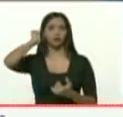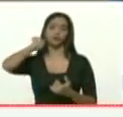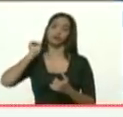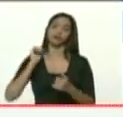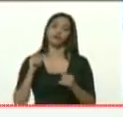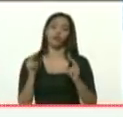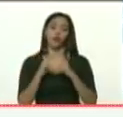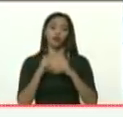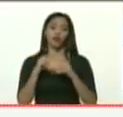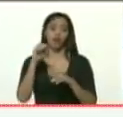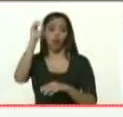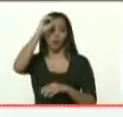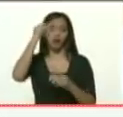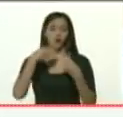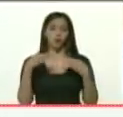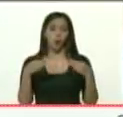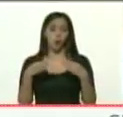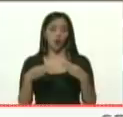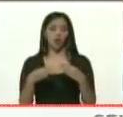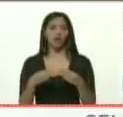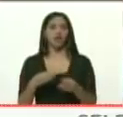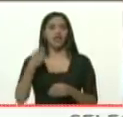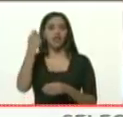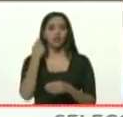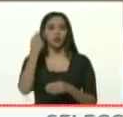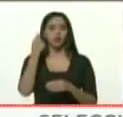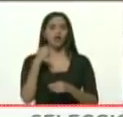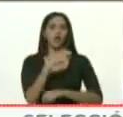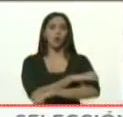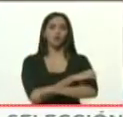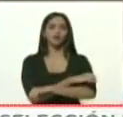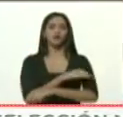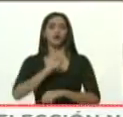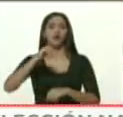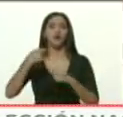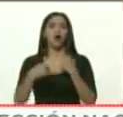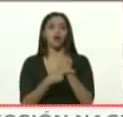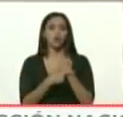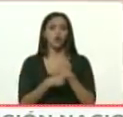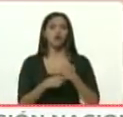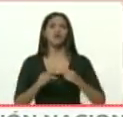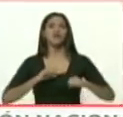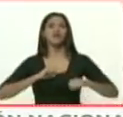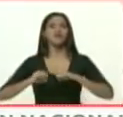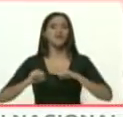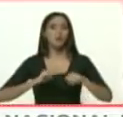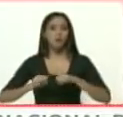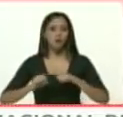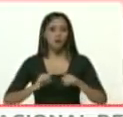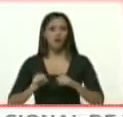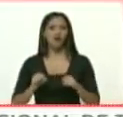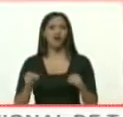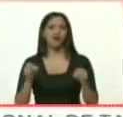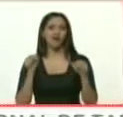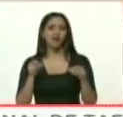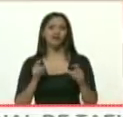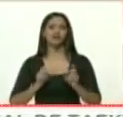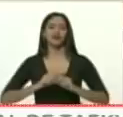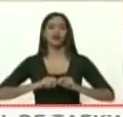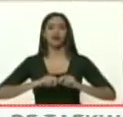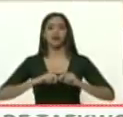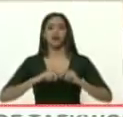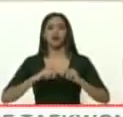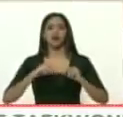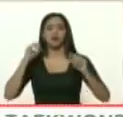opinión pública, que el diputado de la derecha, Juan Guaidó, fue pues quien promovió esta especie o esta versión en